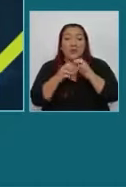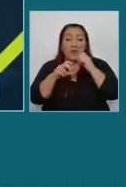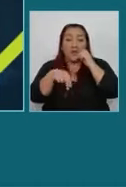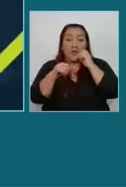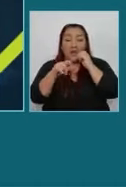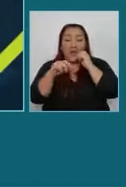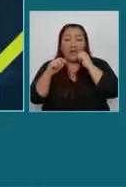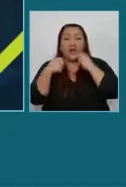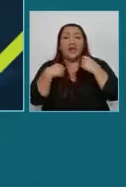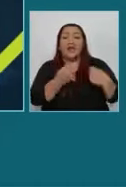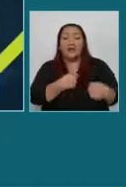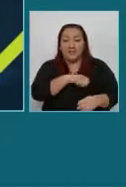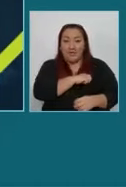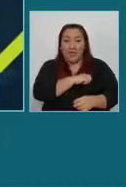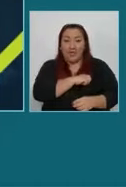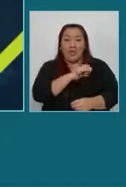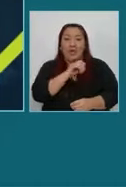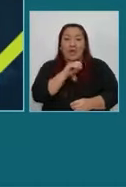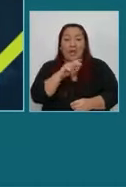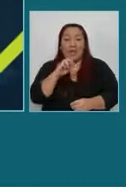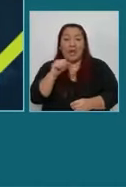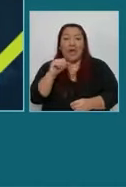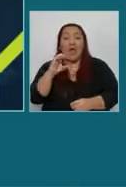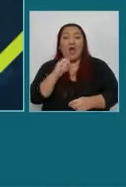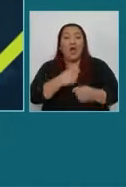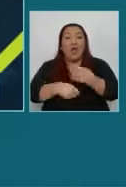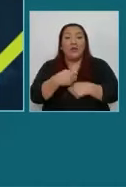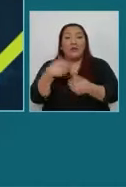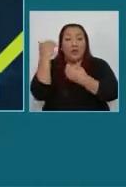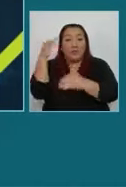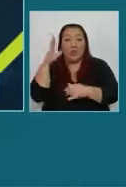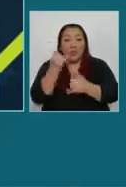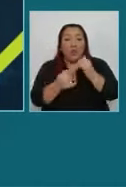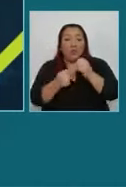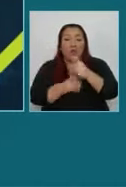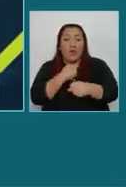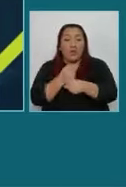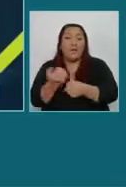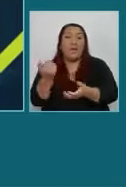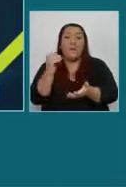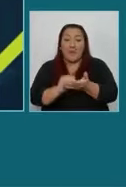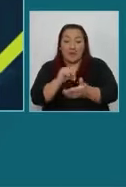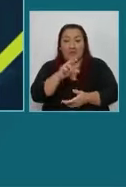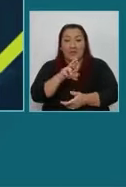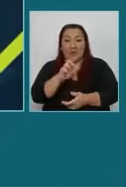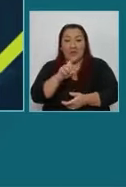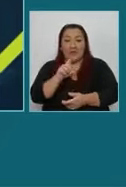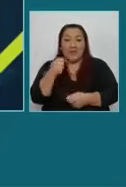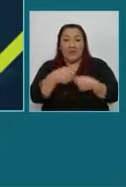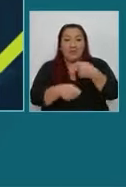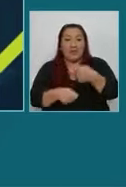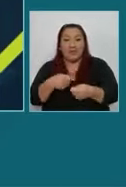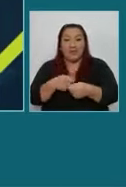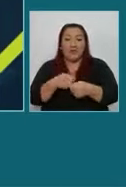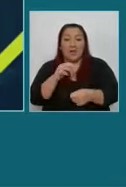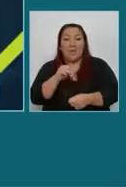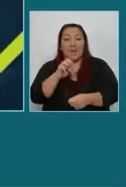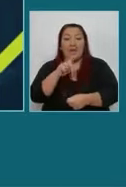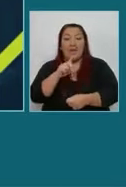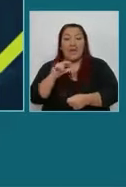España, el Escala, la Cámara de Comercio de Piura, se ha añadido el último año, y también la Red de Inversiones de